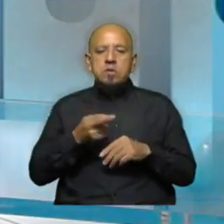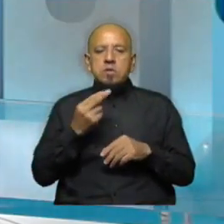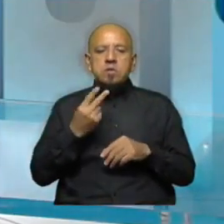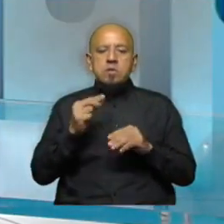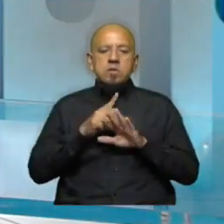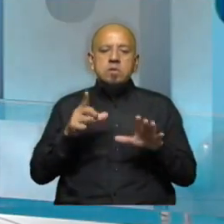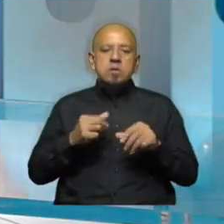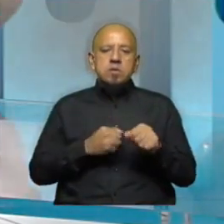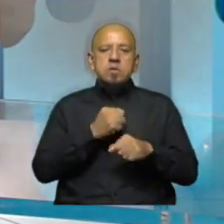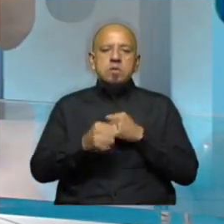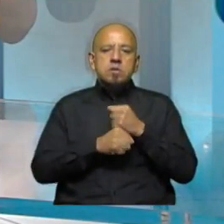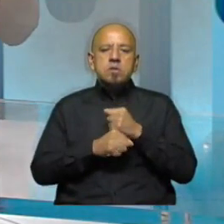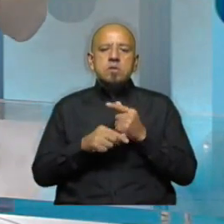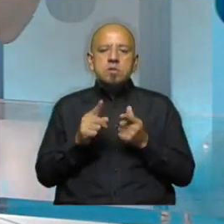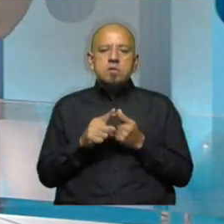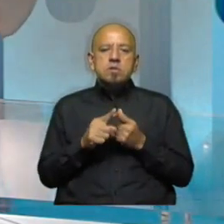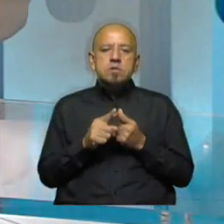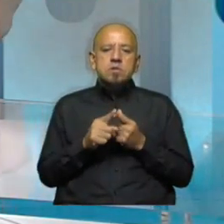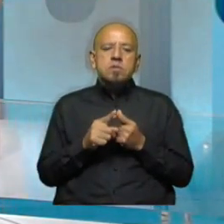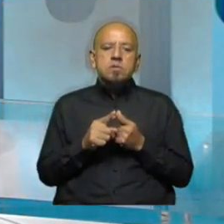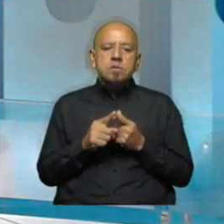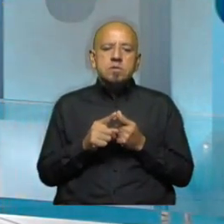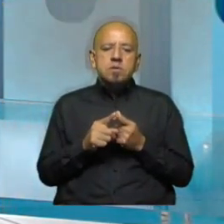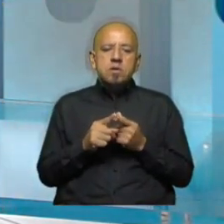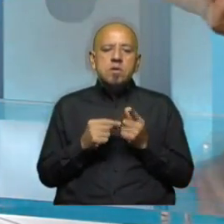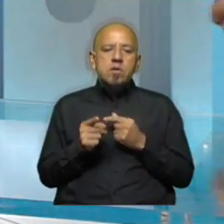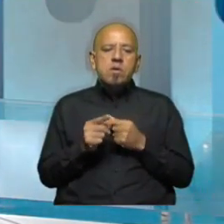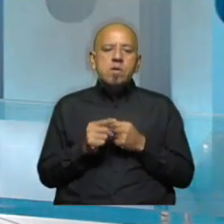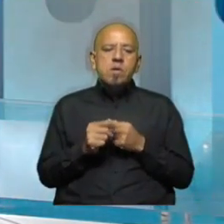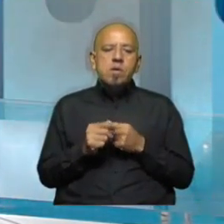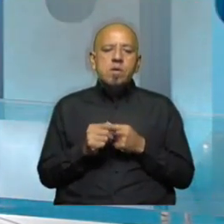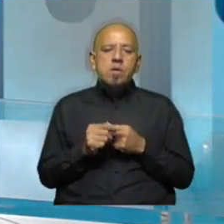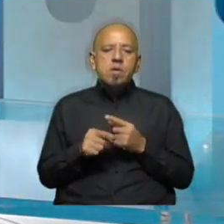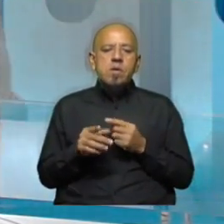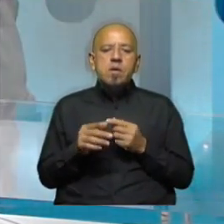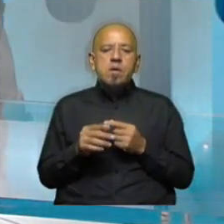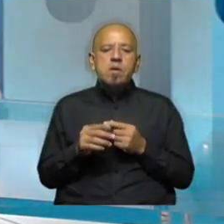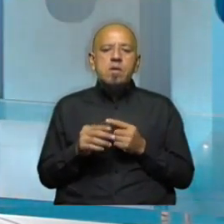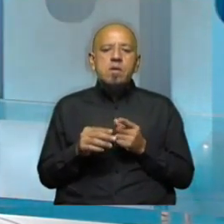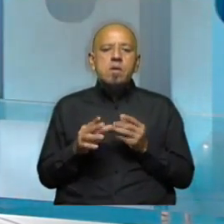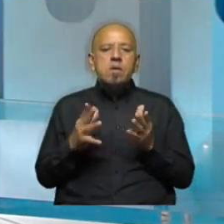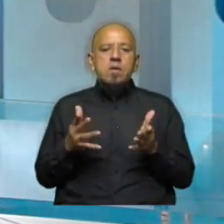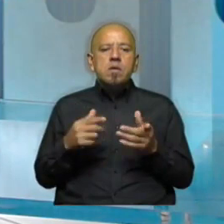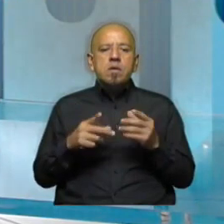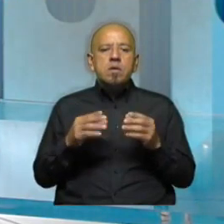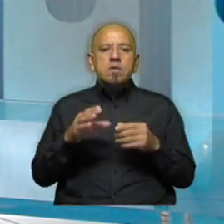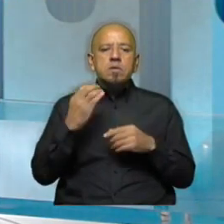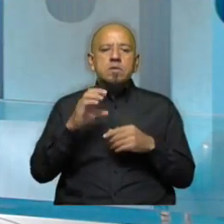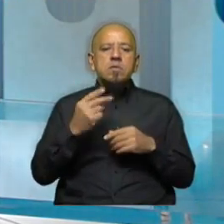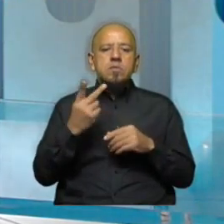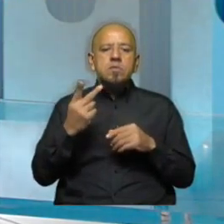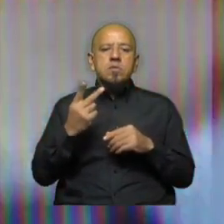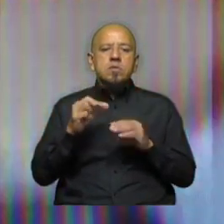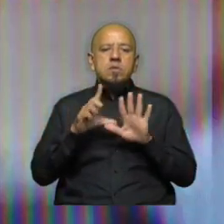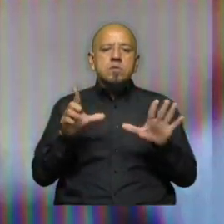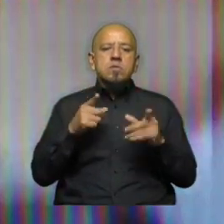Y ahí ya atrapaste a la gente para que si no lo escuchó, lo escuche. Cuando estaba escuchando me puse a pensar que además de todo entra en el Club de los 27. Sí,